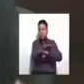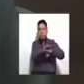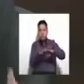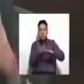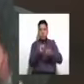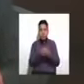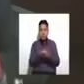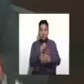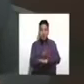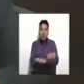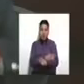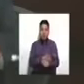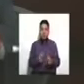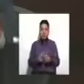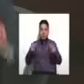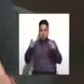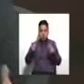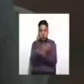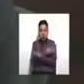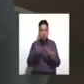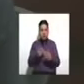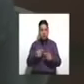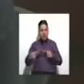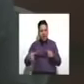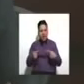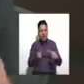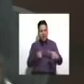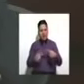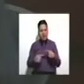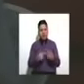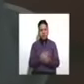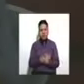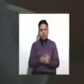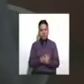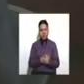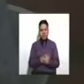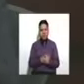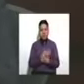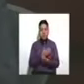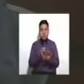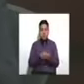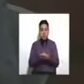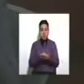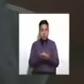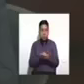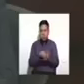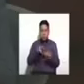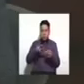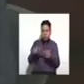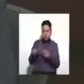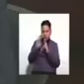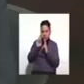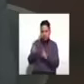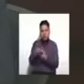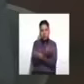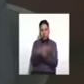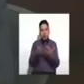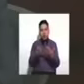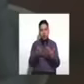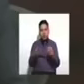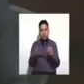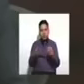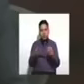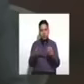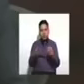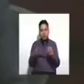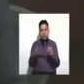como lo hizo a través del Senado, que tuviéramos un debate muchísimo más deliberado y además teniendo en cuenta que los activos intangibles de la empresa